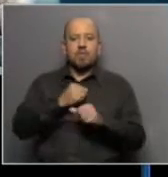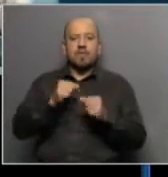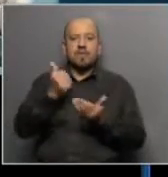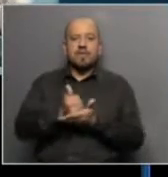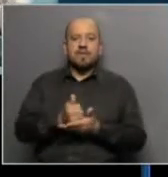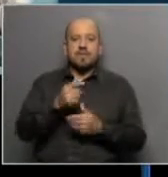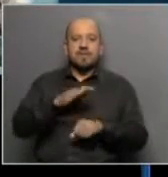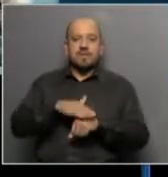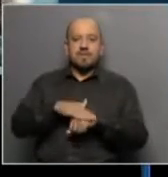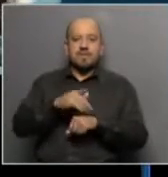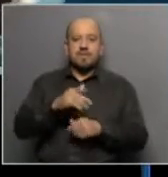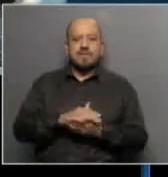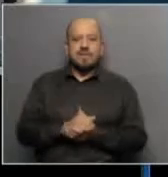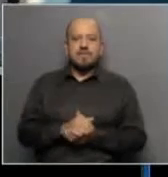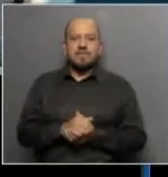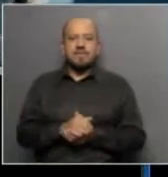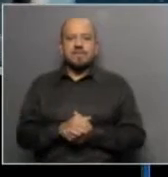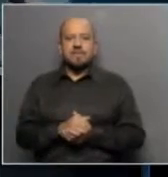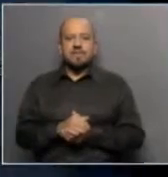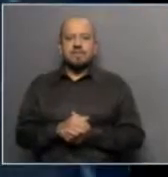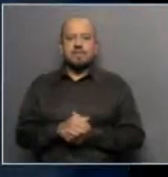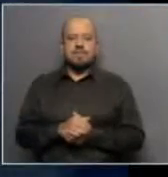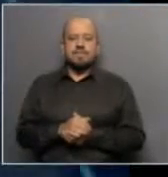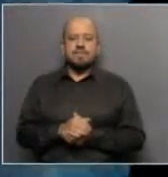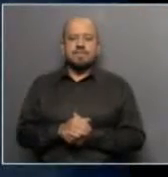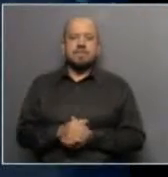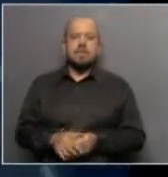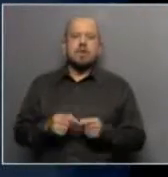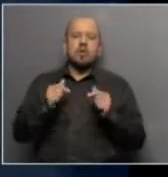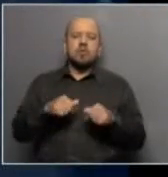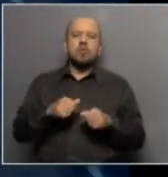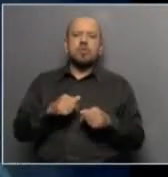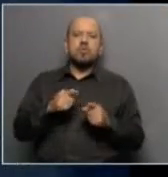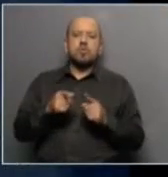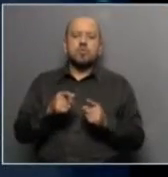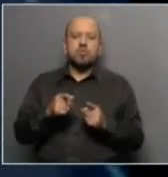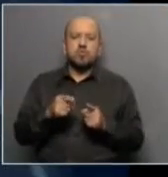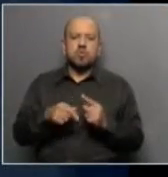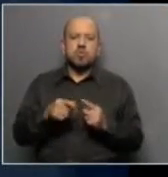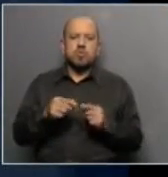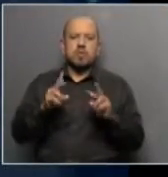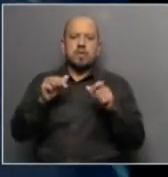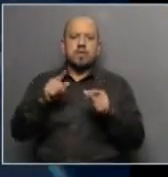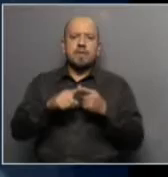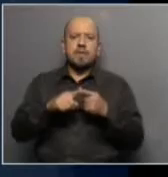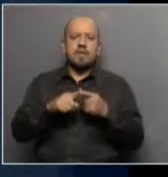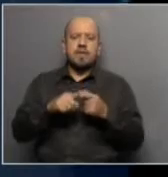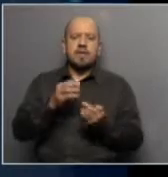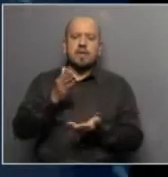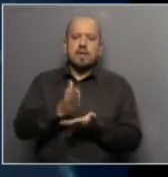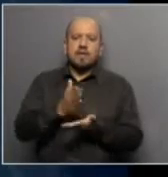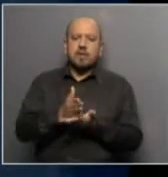compartiendo este momento con ustedes. Muchas gracias, igual. Valeria, hemos escuchado hablar varias veces sobre la agenda de derechos que avanzó en nuestro